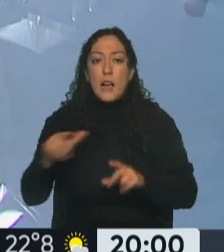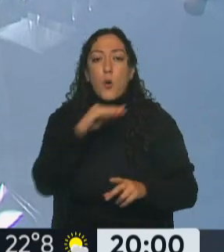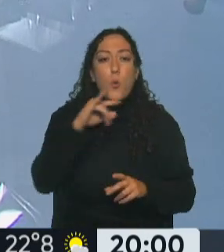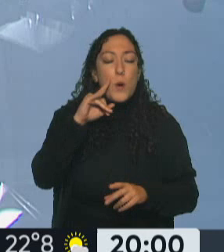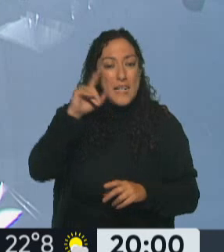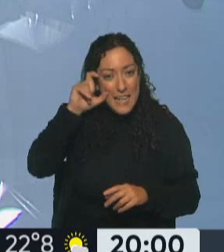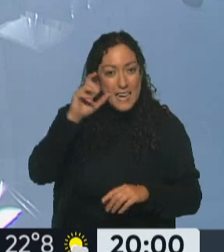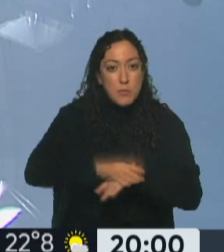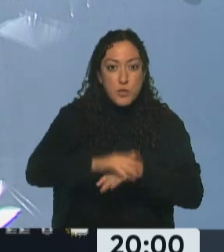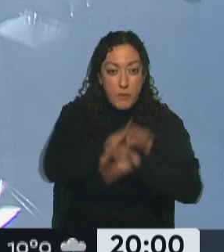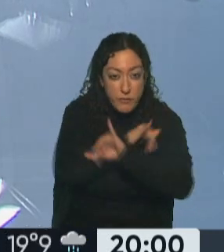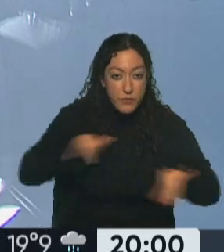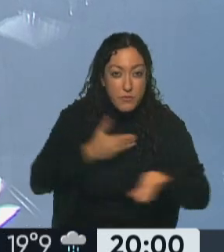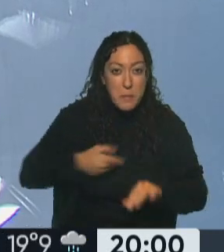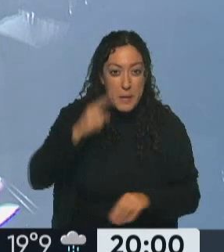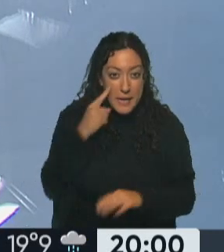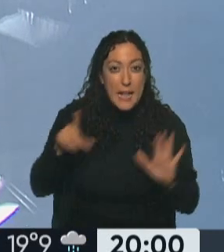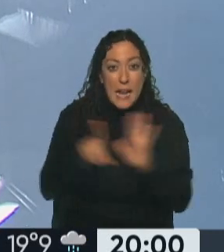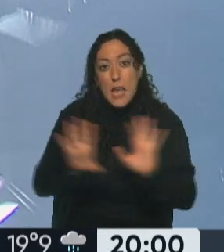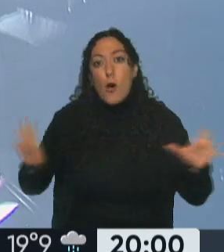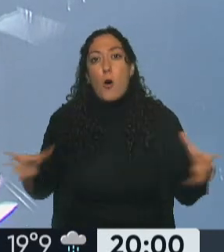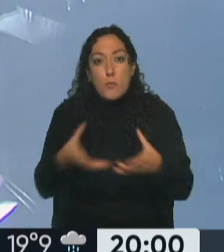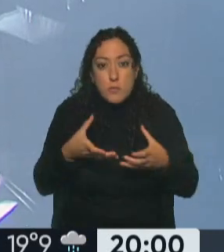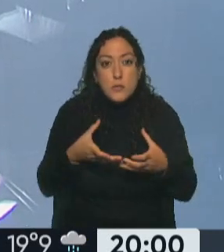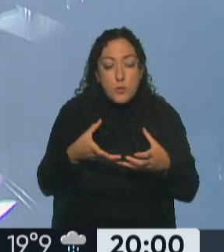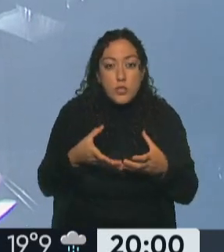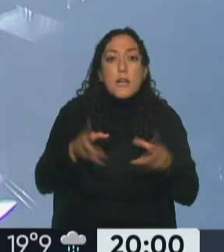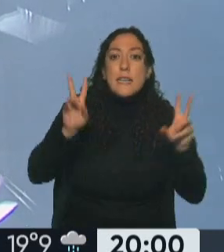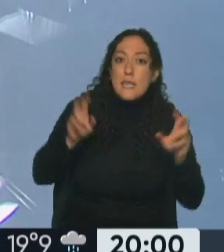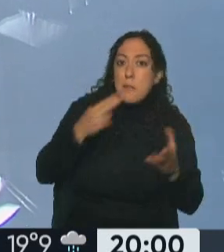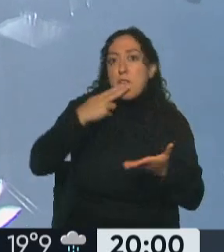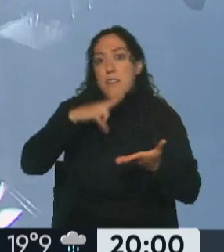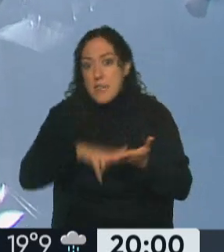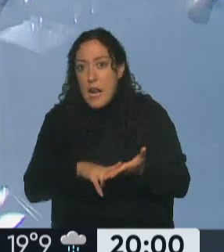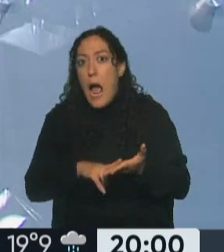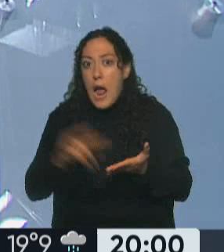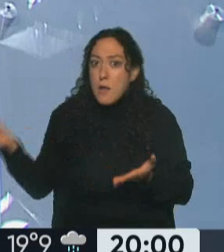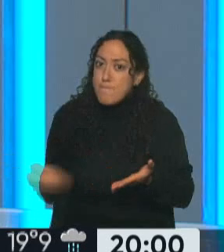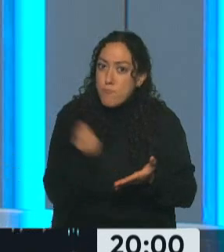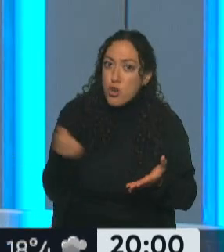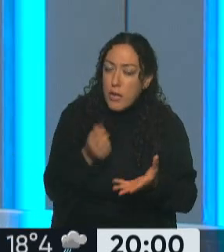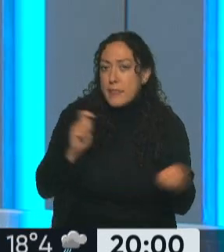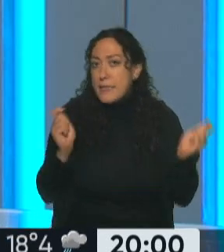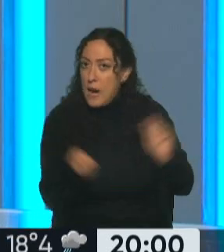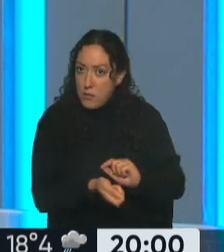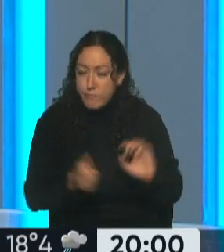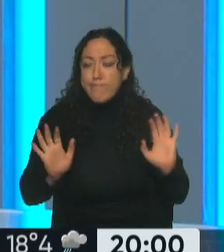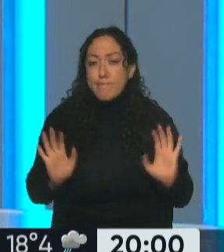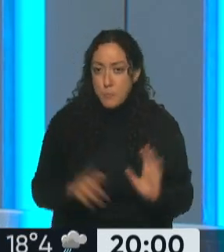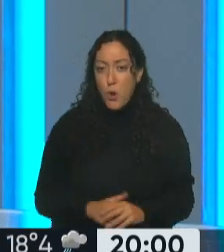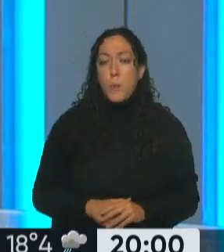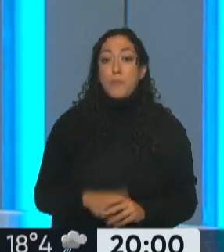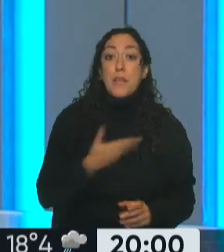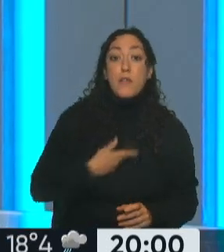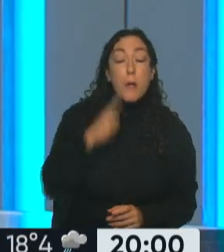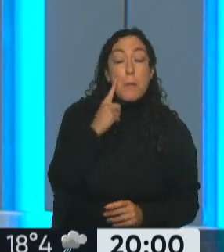del fondo, la ley Ómnibus tiene implicaciones fiscales importantes. Y algo que siempre también dice el